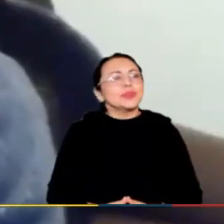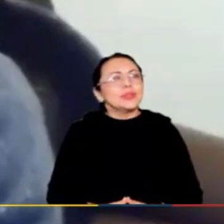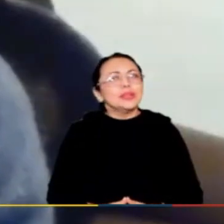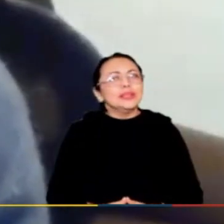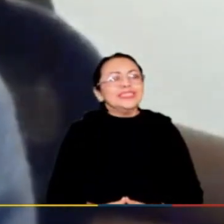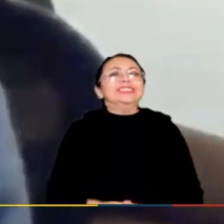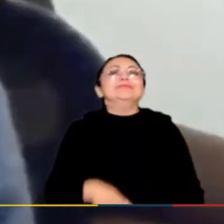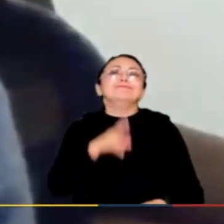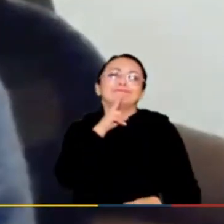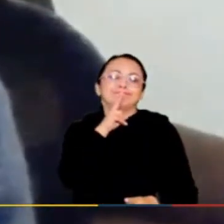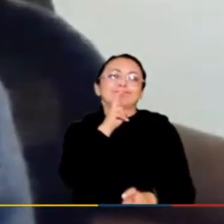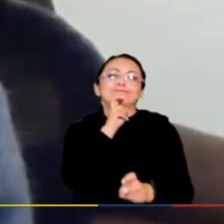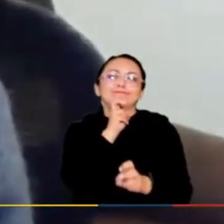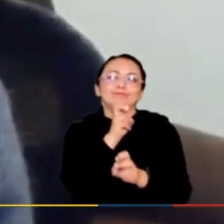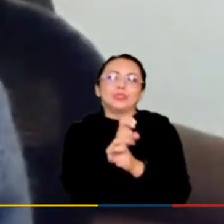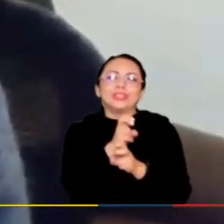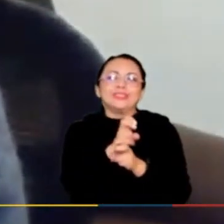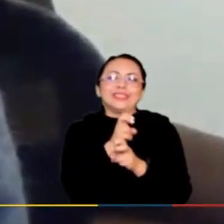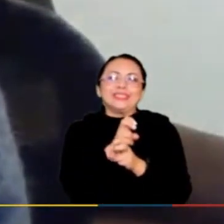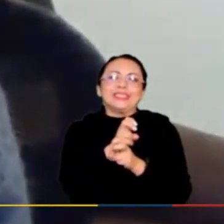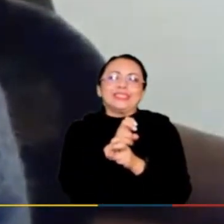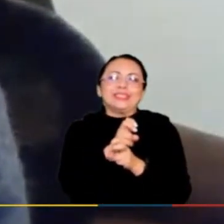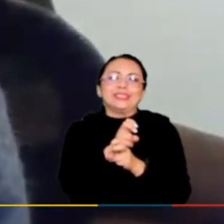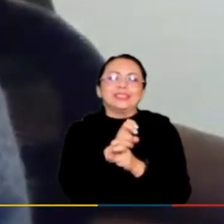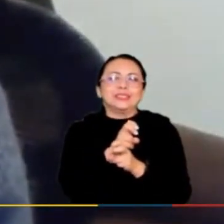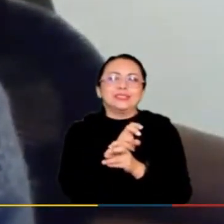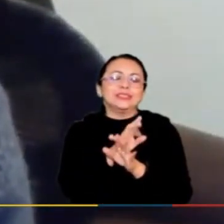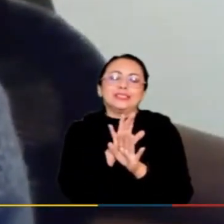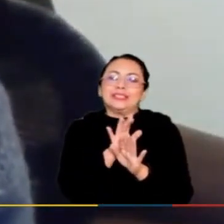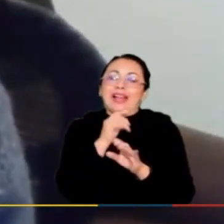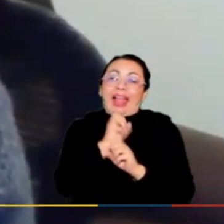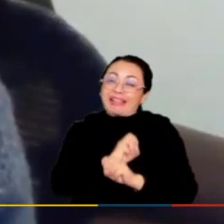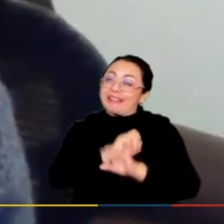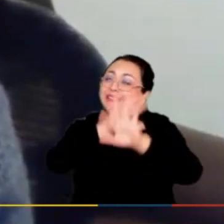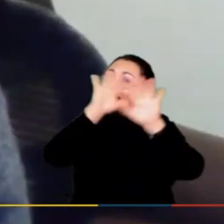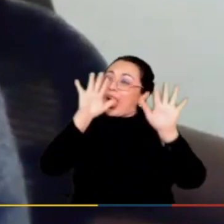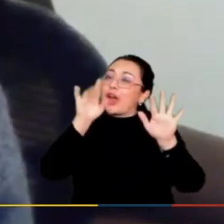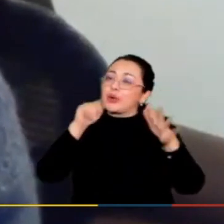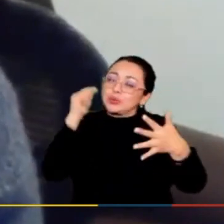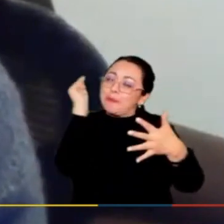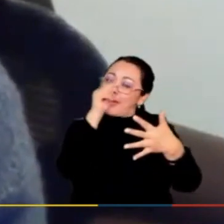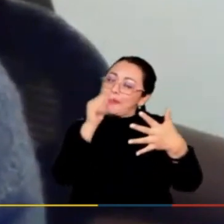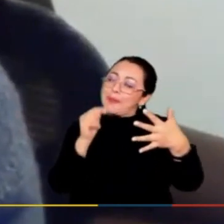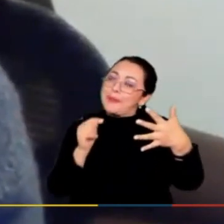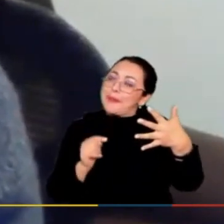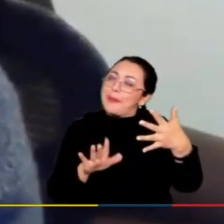Es difícil, sí, no tengo como claro los elementos procesales de la primera instancia.